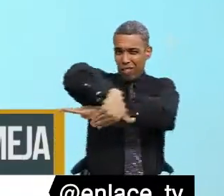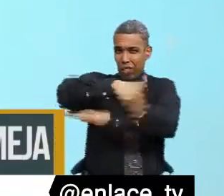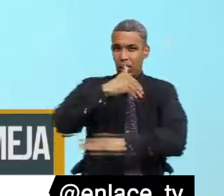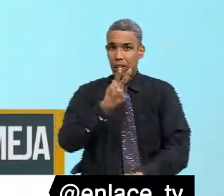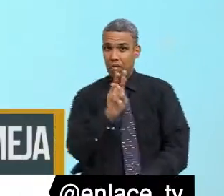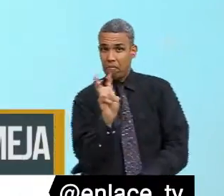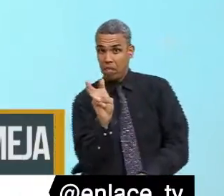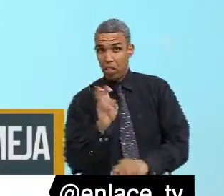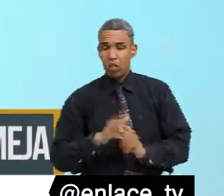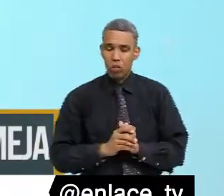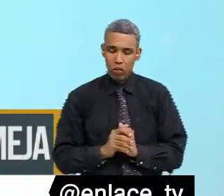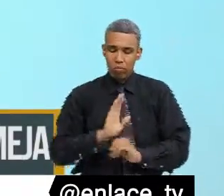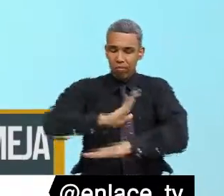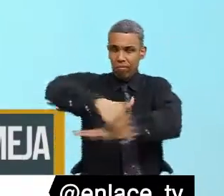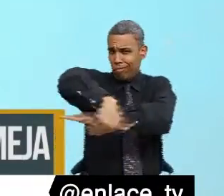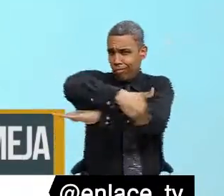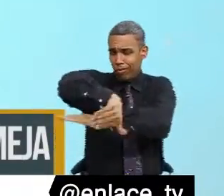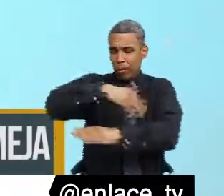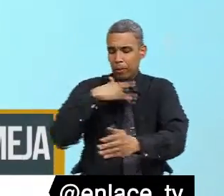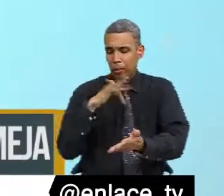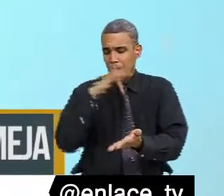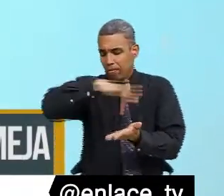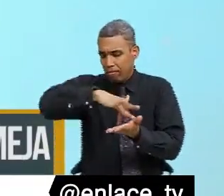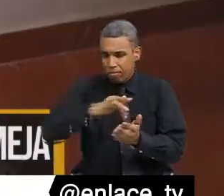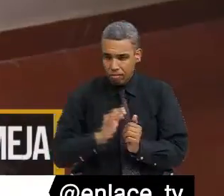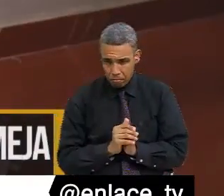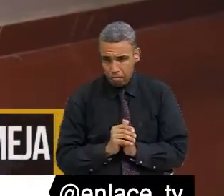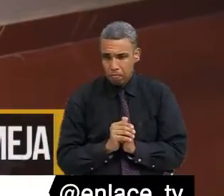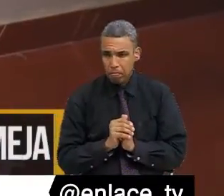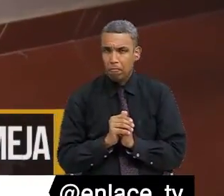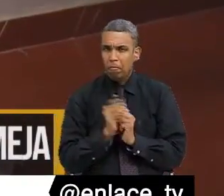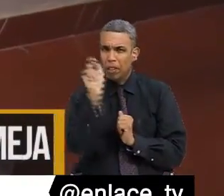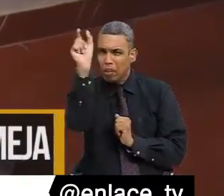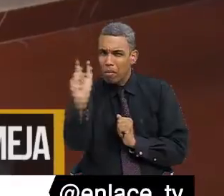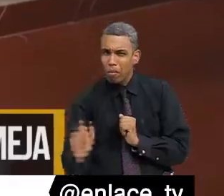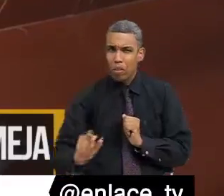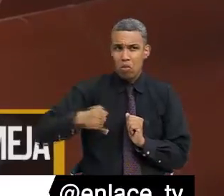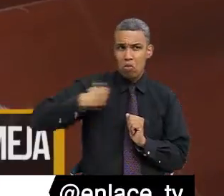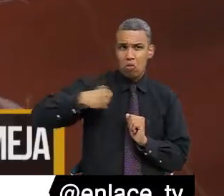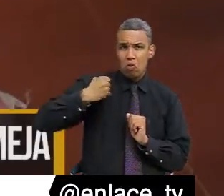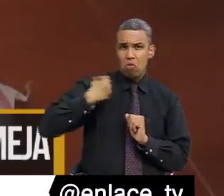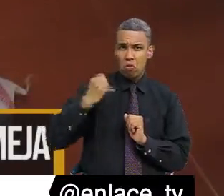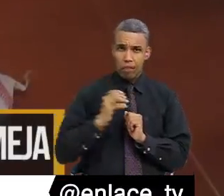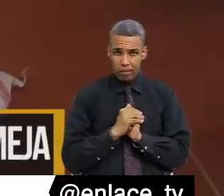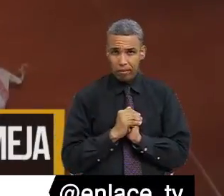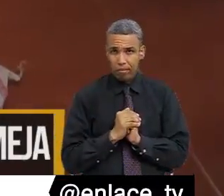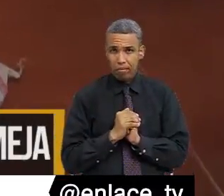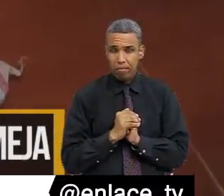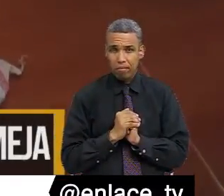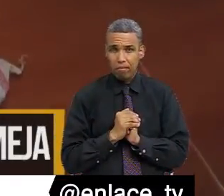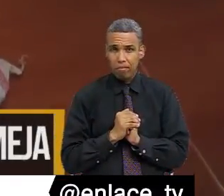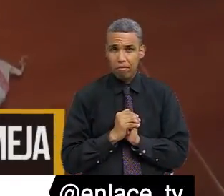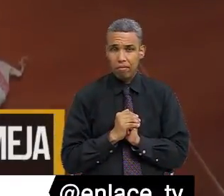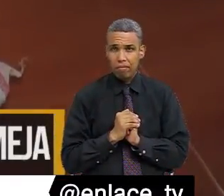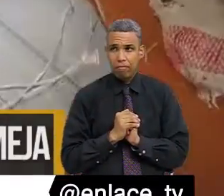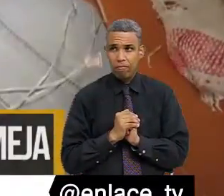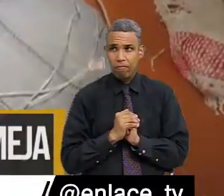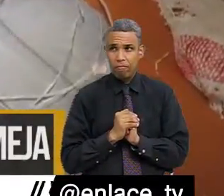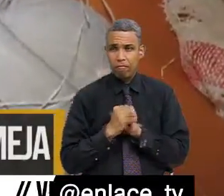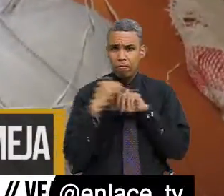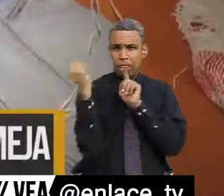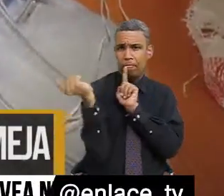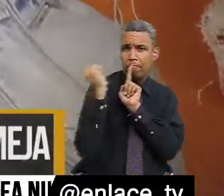me contactó un muchacho, un joven más o menos como de 22 años, me contactó, me ofreció unos